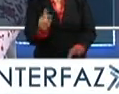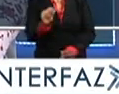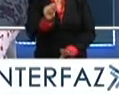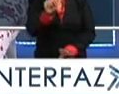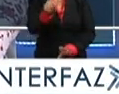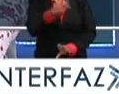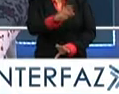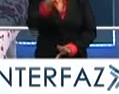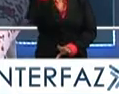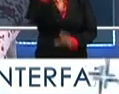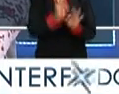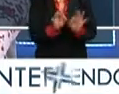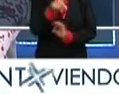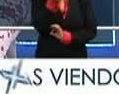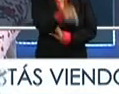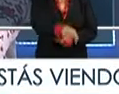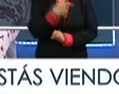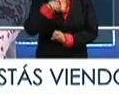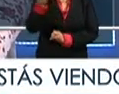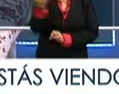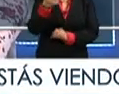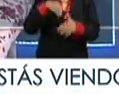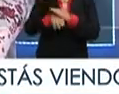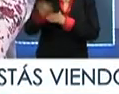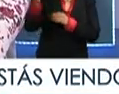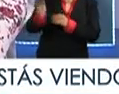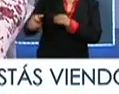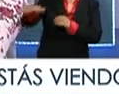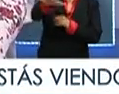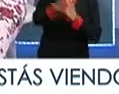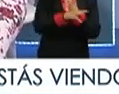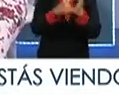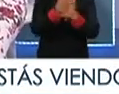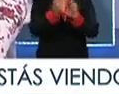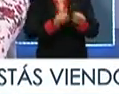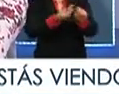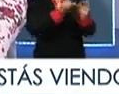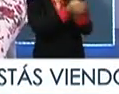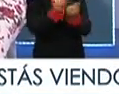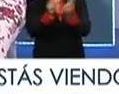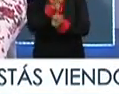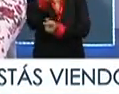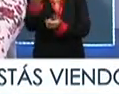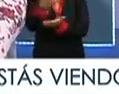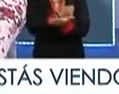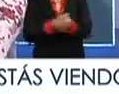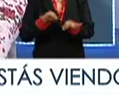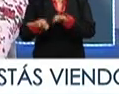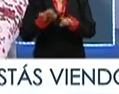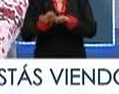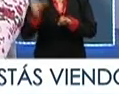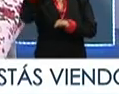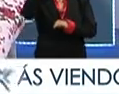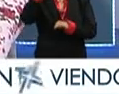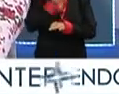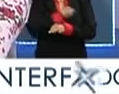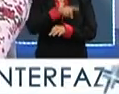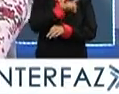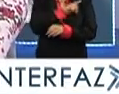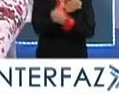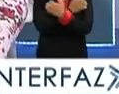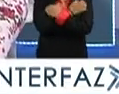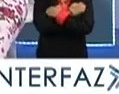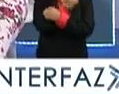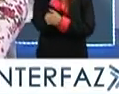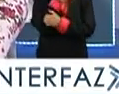se reconoce la importancia de la accesibilidad al entorno físico, social, económico y cultural, a la salud, la